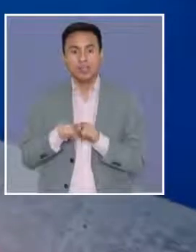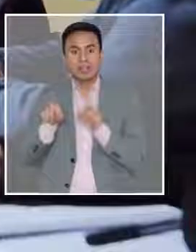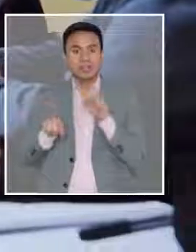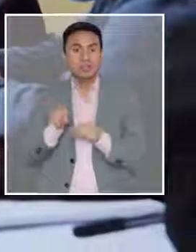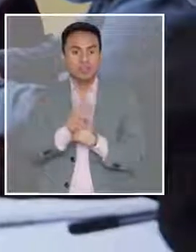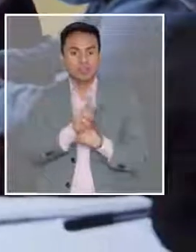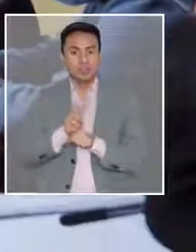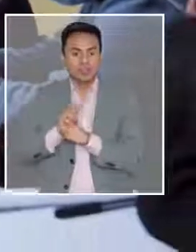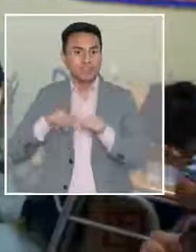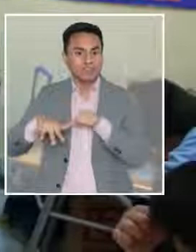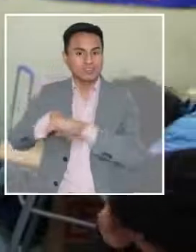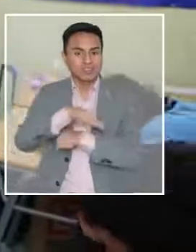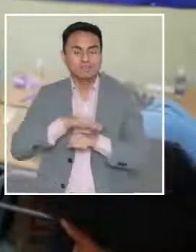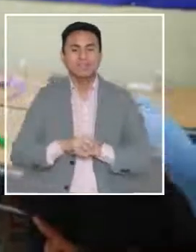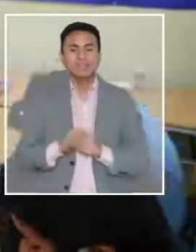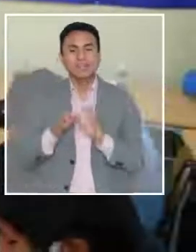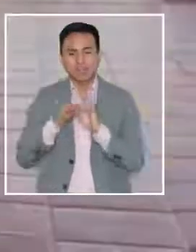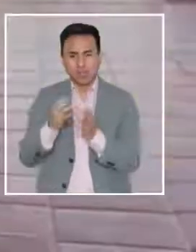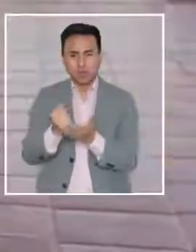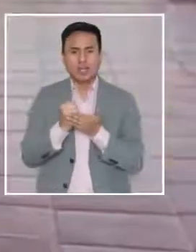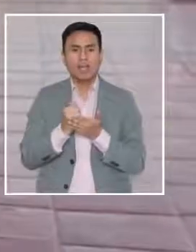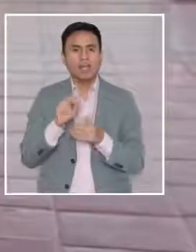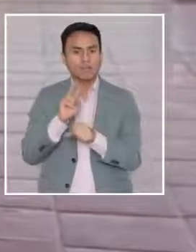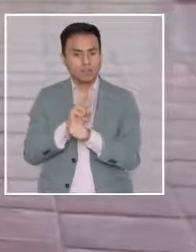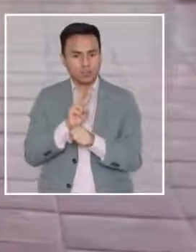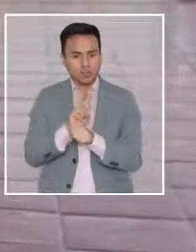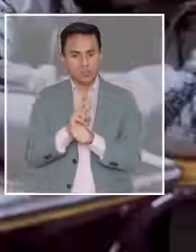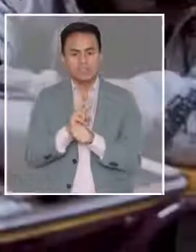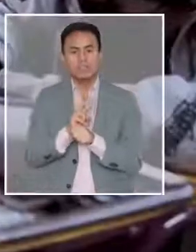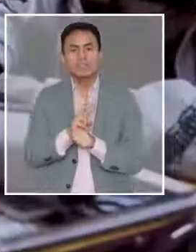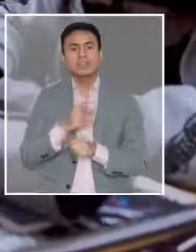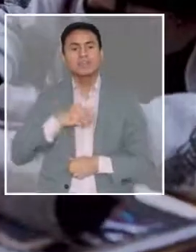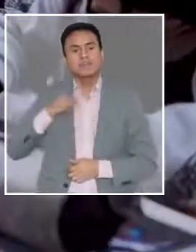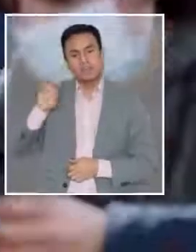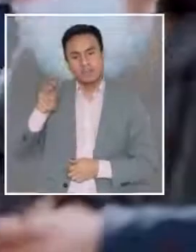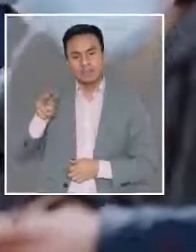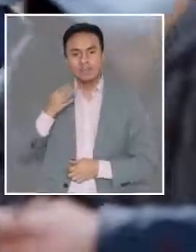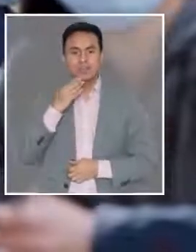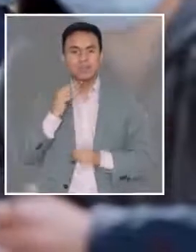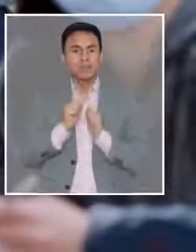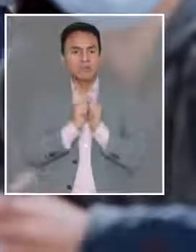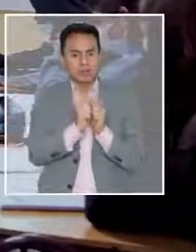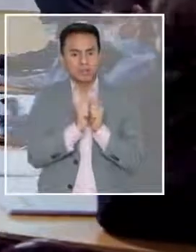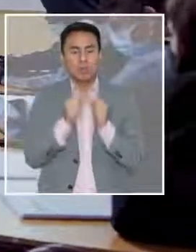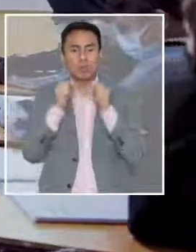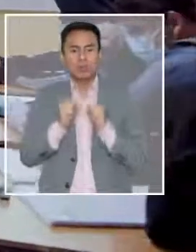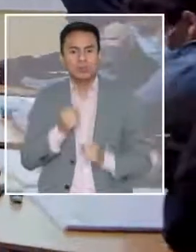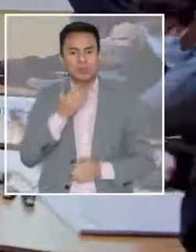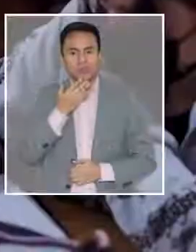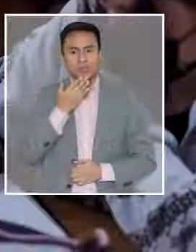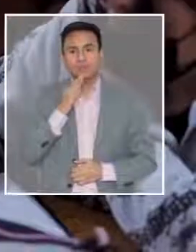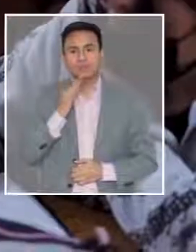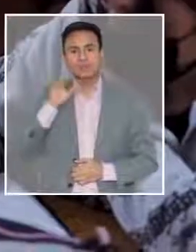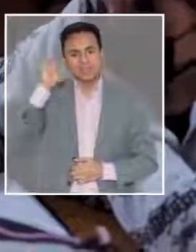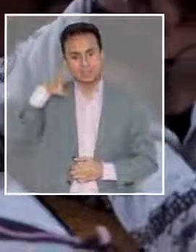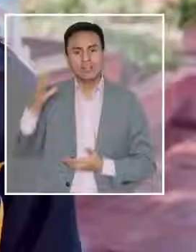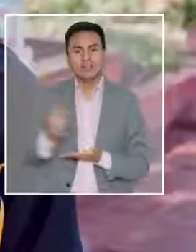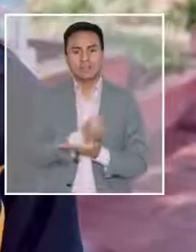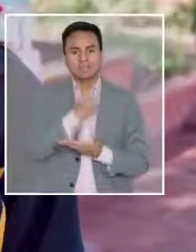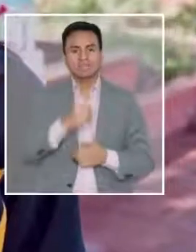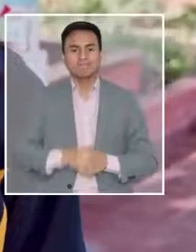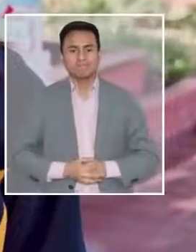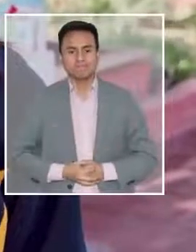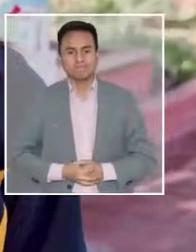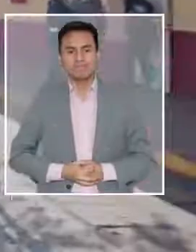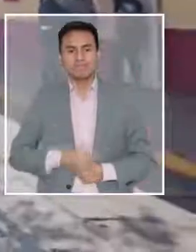las condiciones de los profesores. Gracias a la ayuda de los profesores, a mis padres y a la ayuda de mis compañeros, puedo mejorar y sé que lo